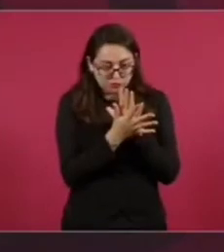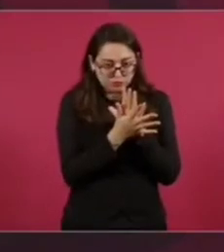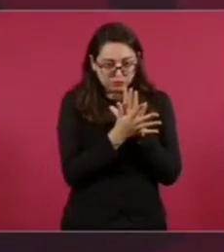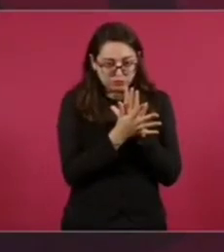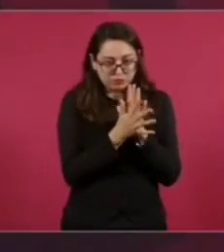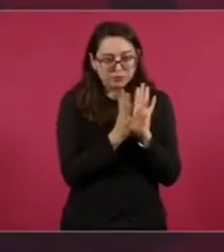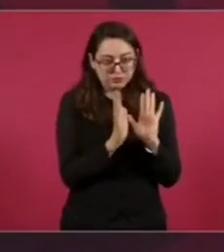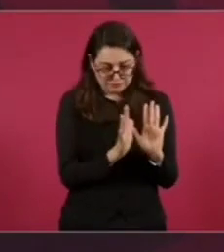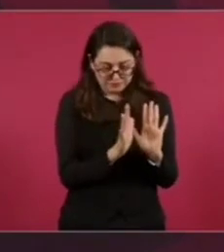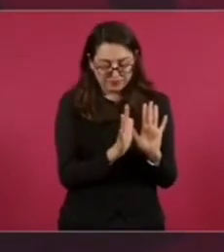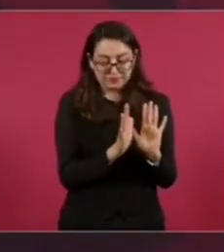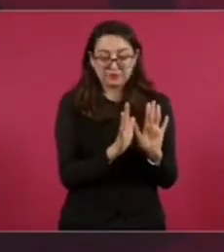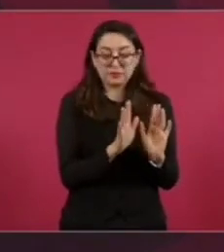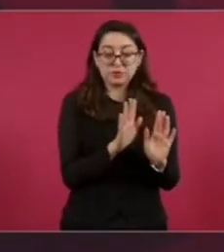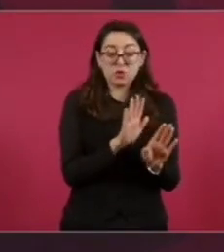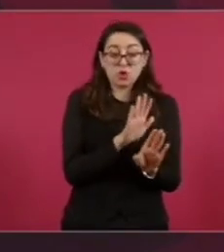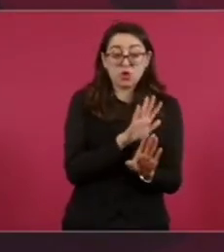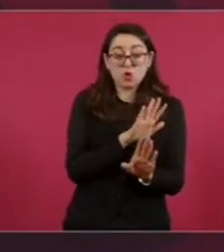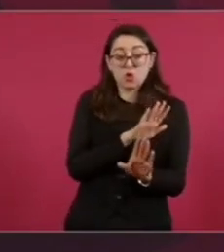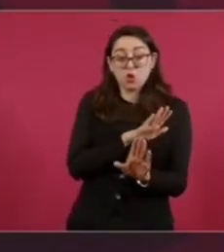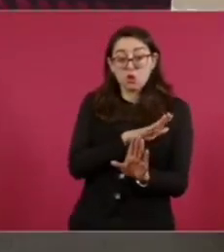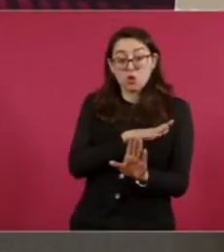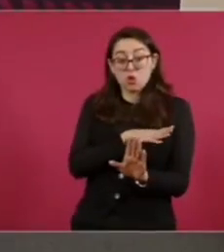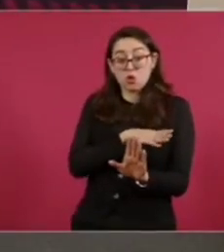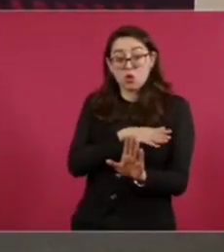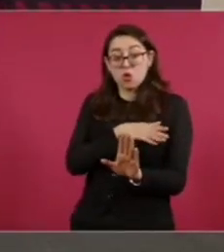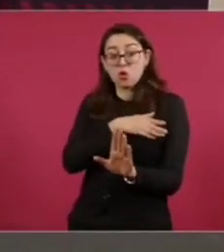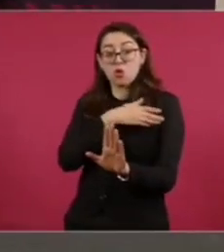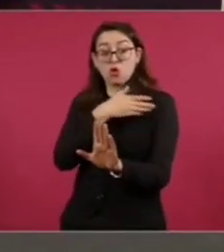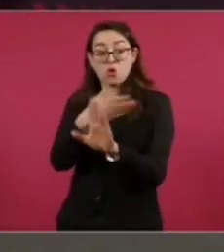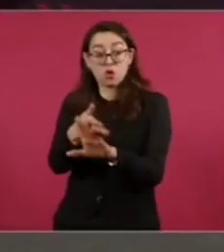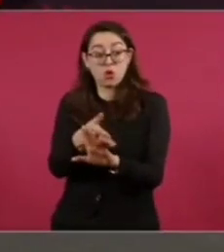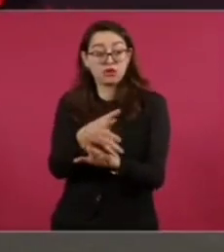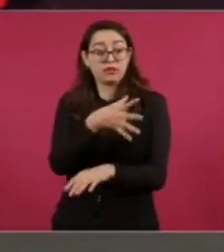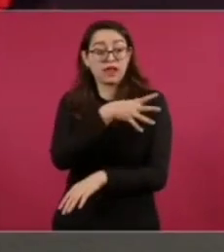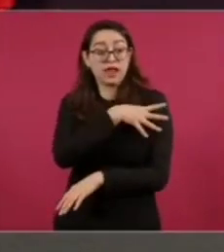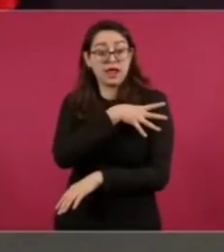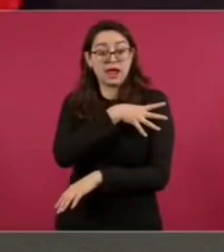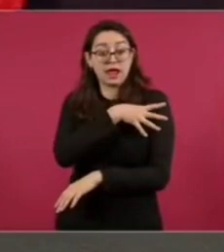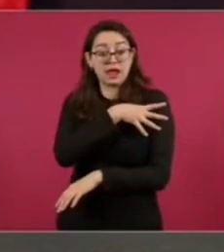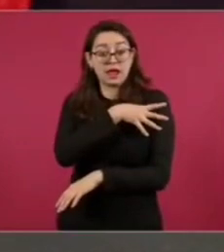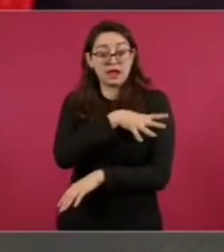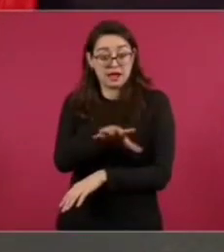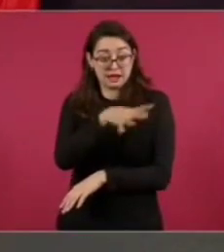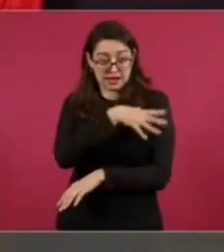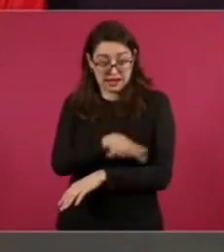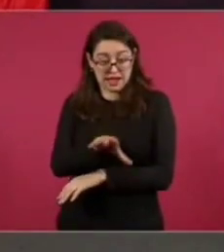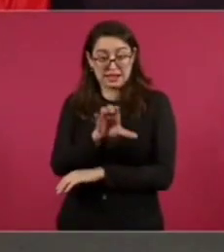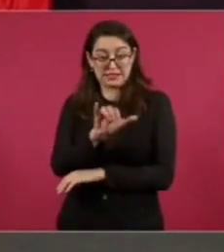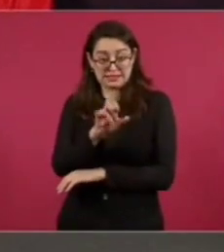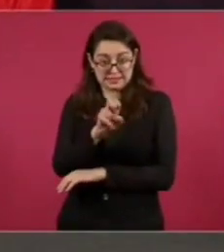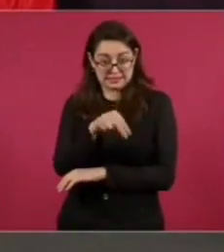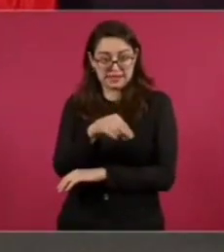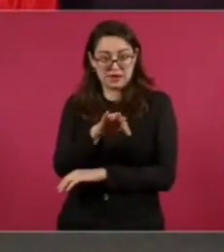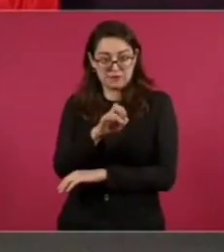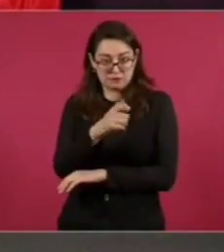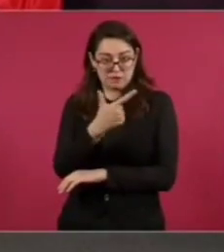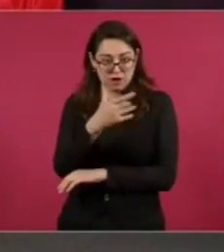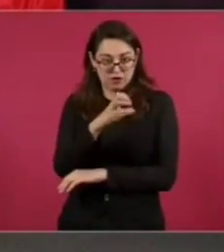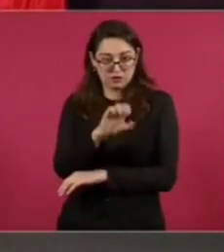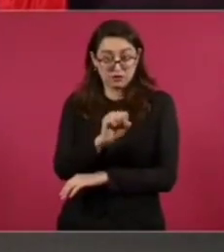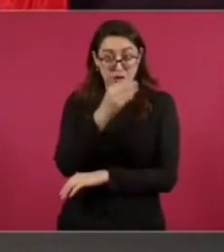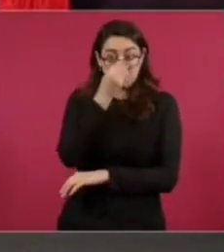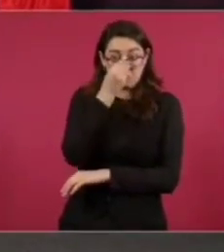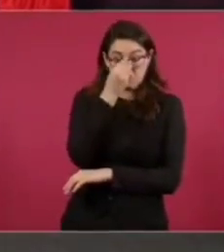por presuntos vínculos con el narcotráfico del general Cienfuegos,